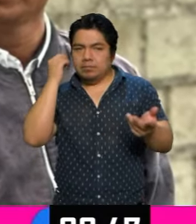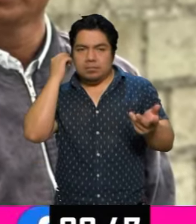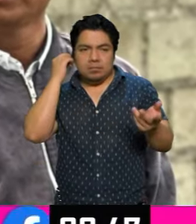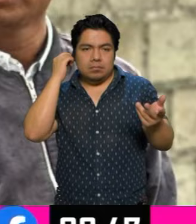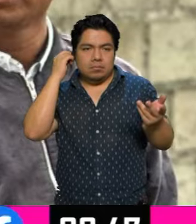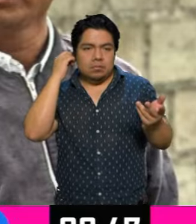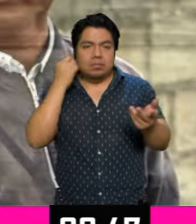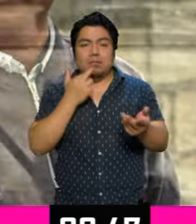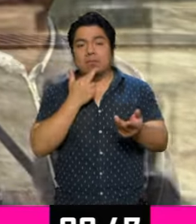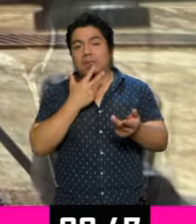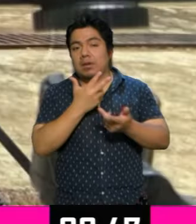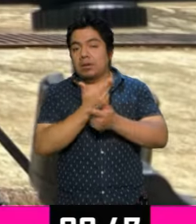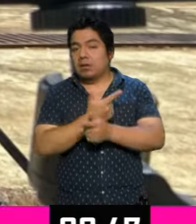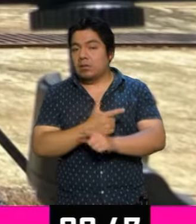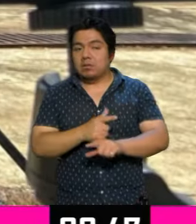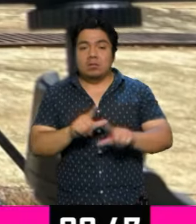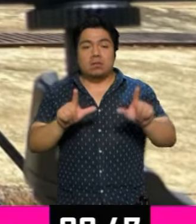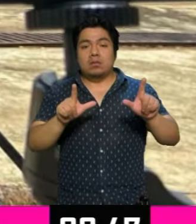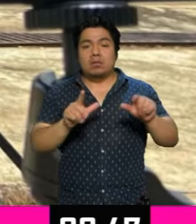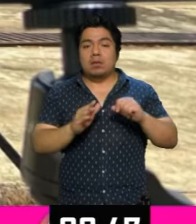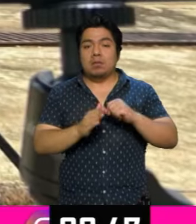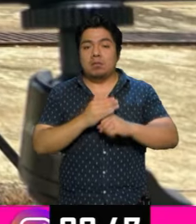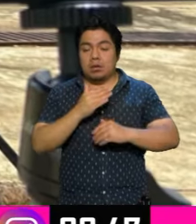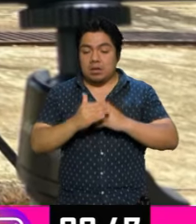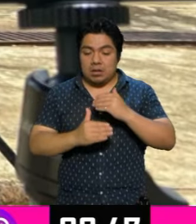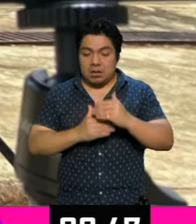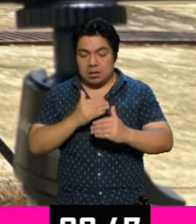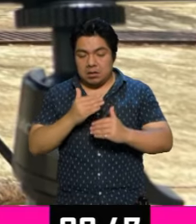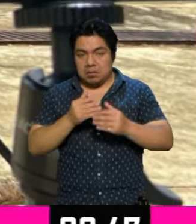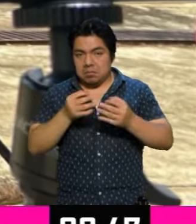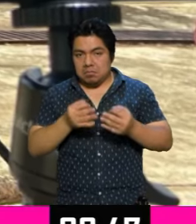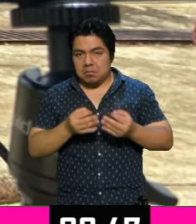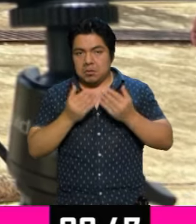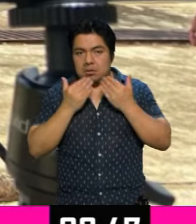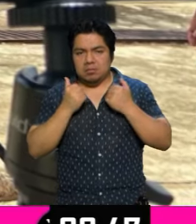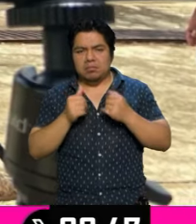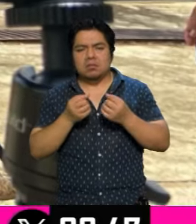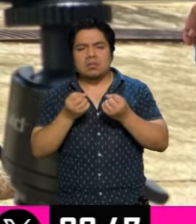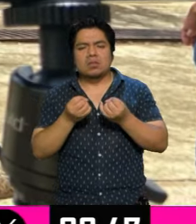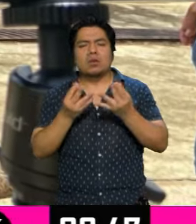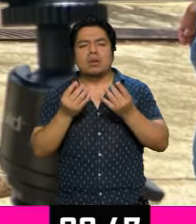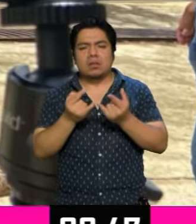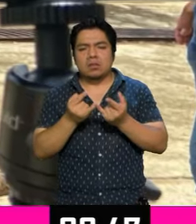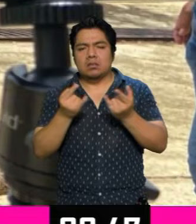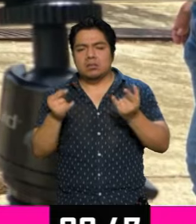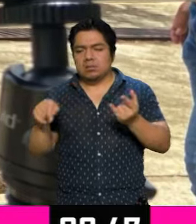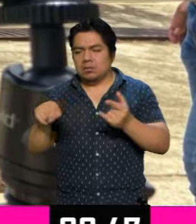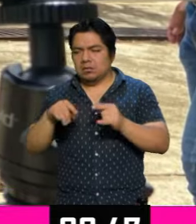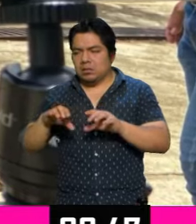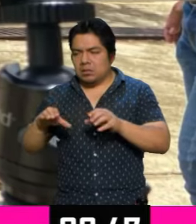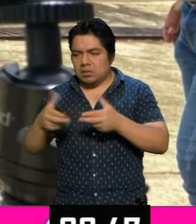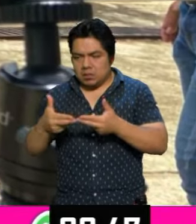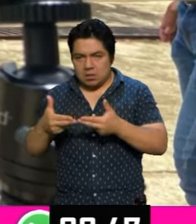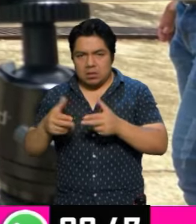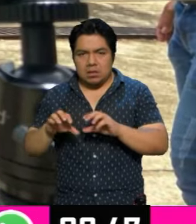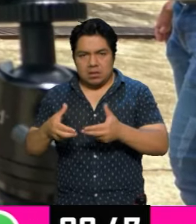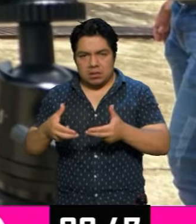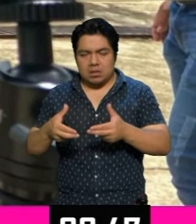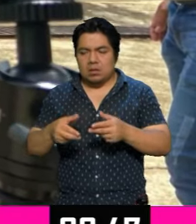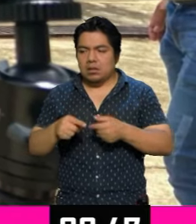soltarlos porque no se había cumplido el debido proceso. Además, ¿Cuántas historias como esta en Chiapas y en el